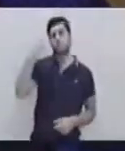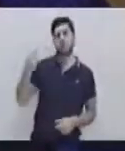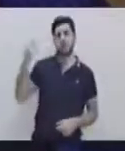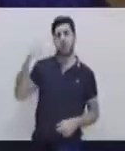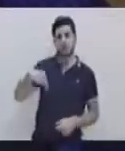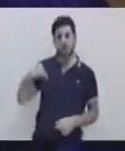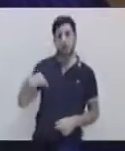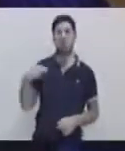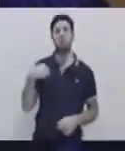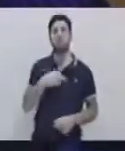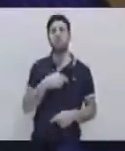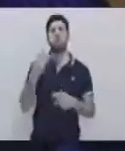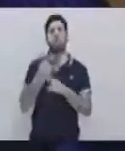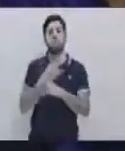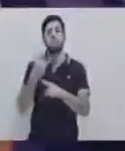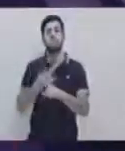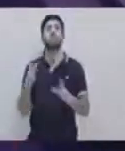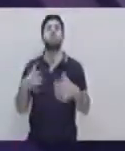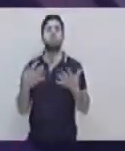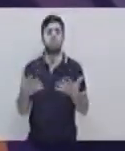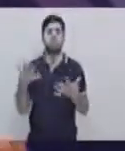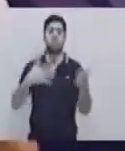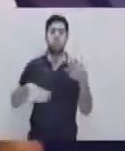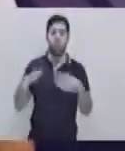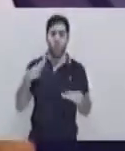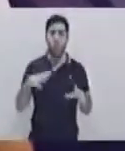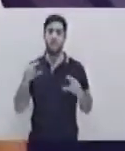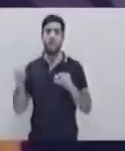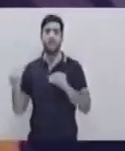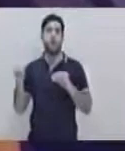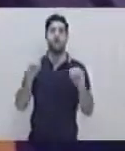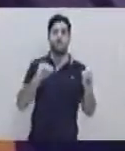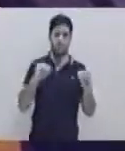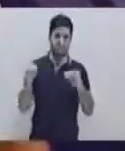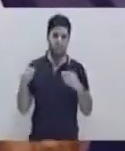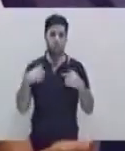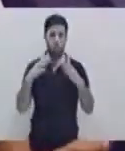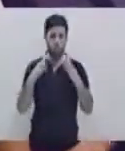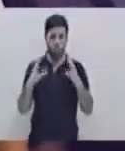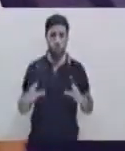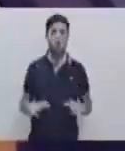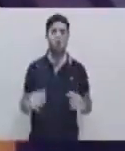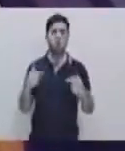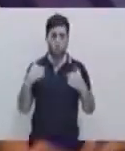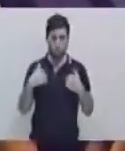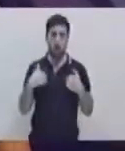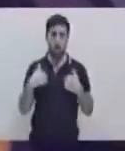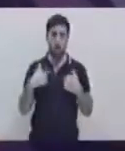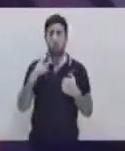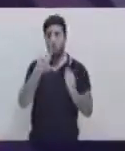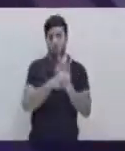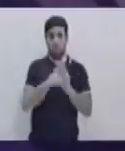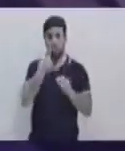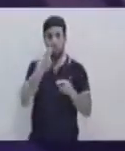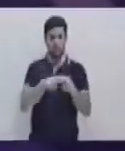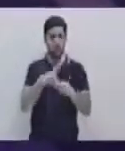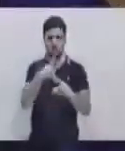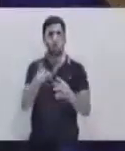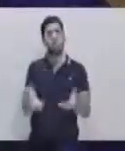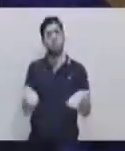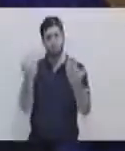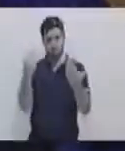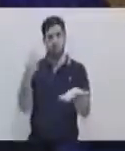El día de hoy vamos a realizar un juego utilizando movimientos de nuestro cuerpo. Si en casa estás sentado, ponte de pie y vamos a